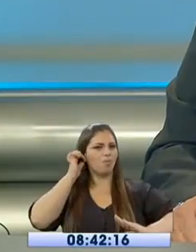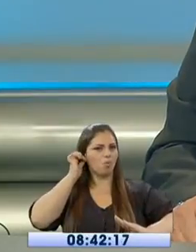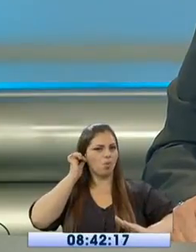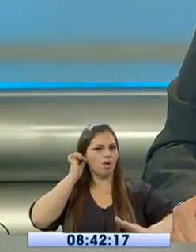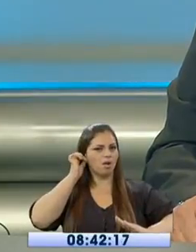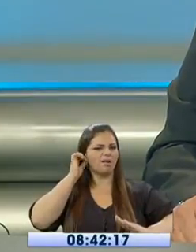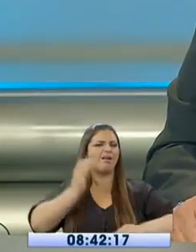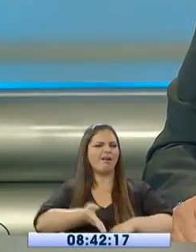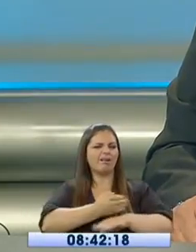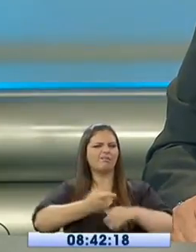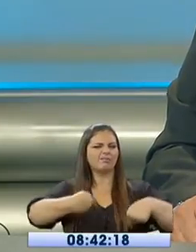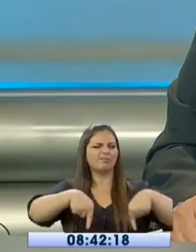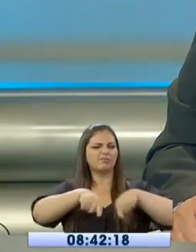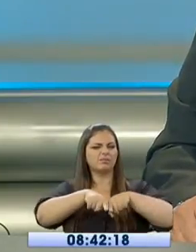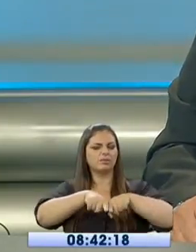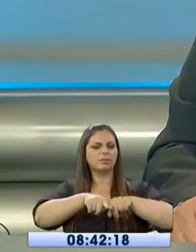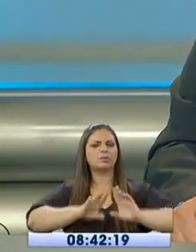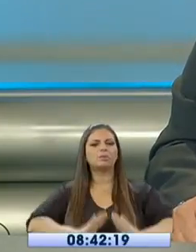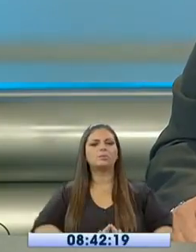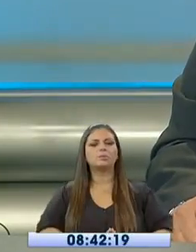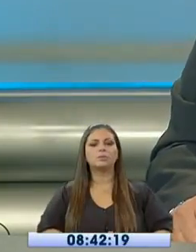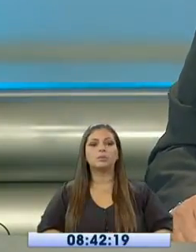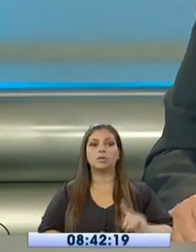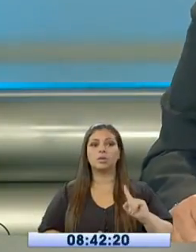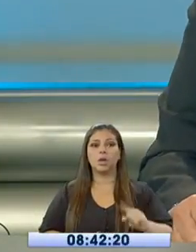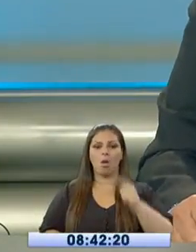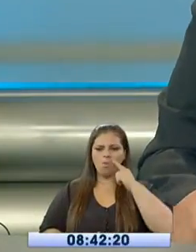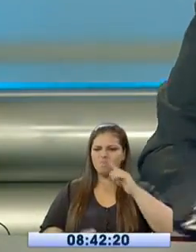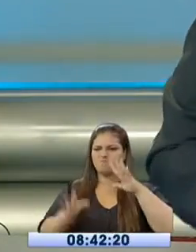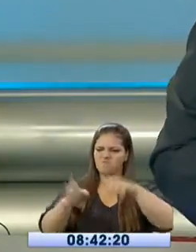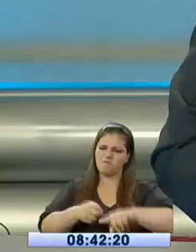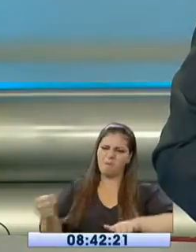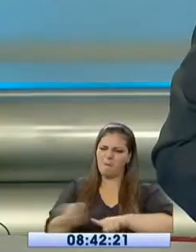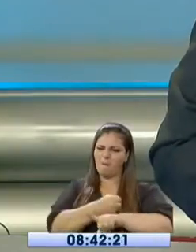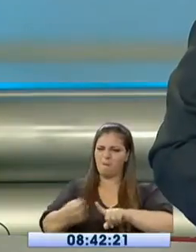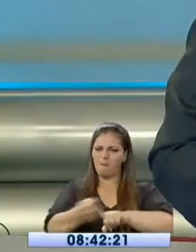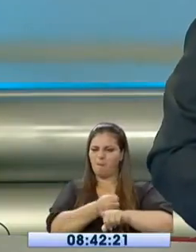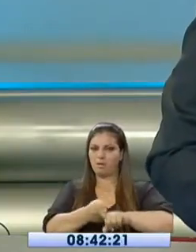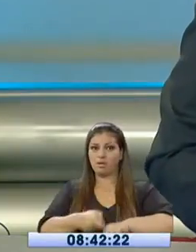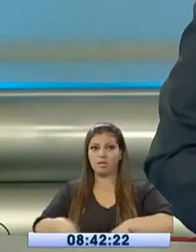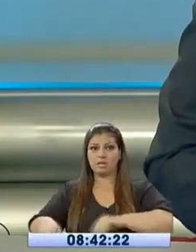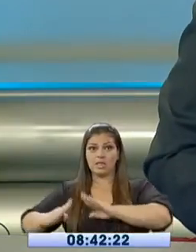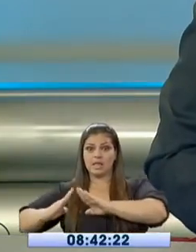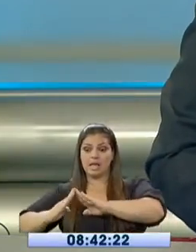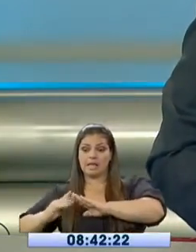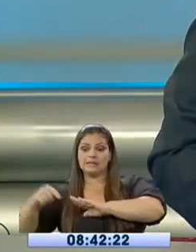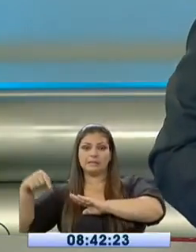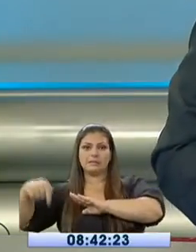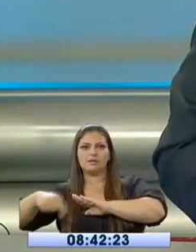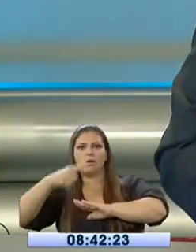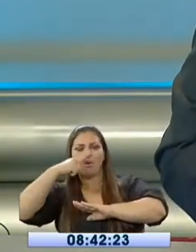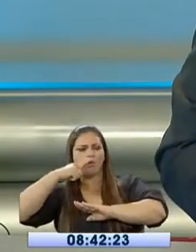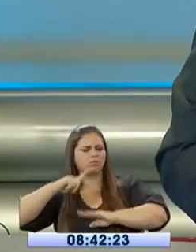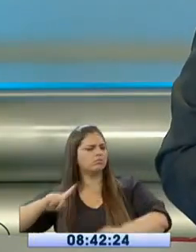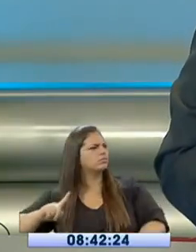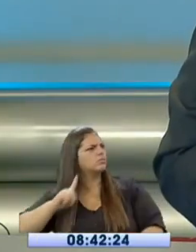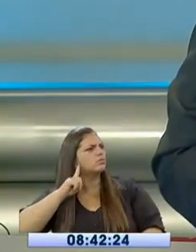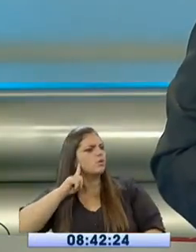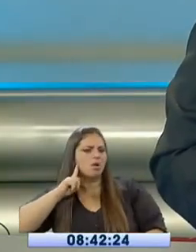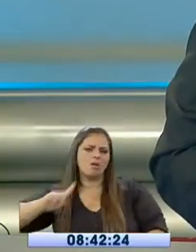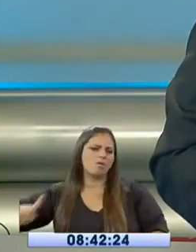presunta afectada y uno de sus vecinos que la habría rescatado de la salvaje golpiza denunciaron la agresión en la fiscalía.